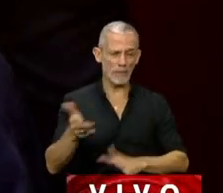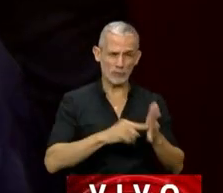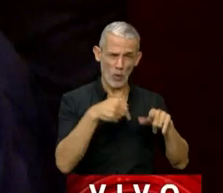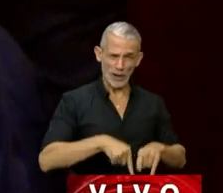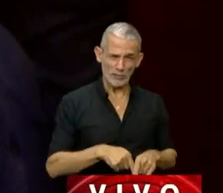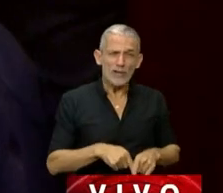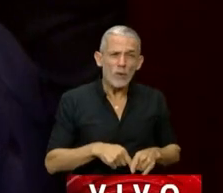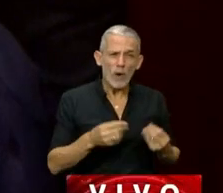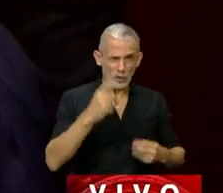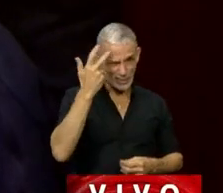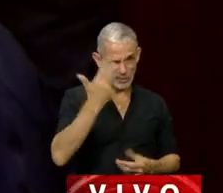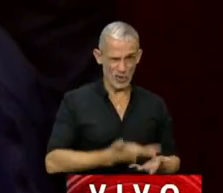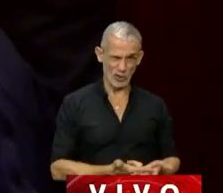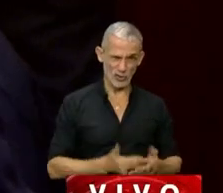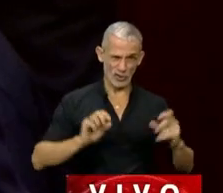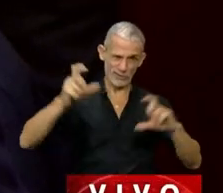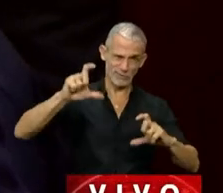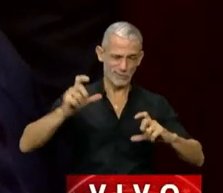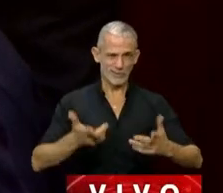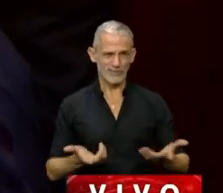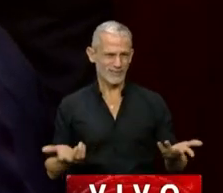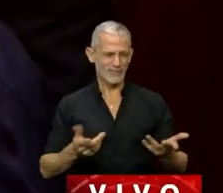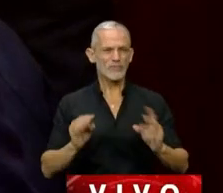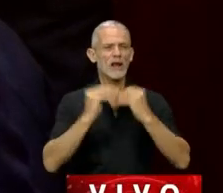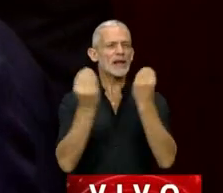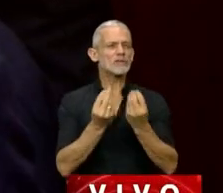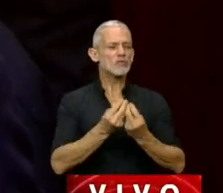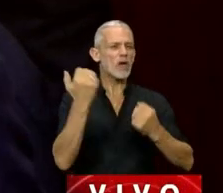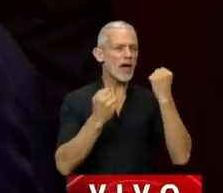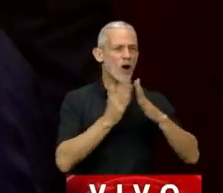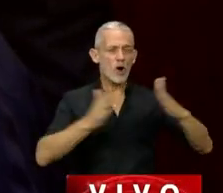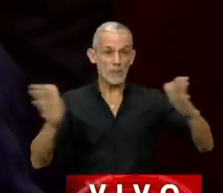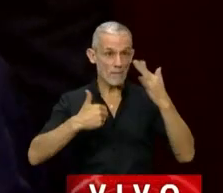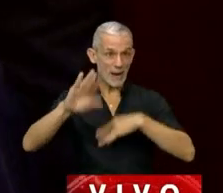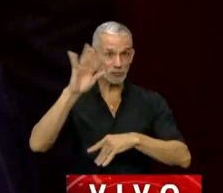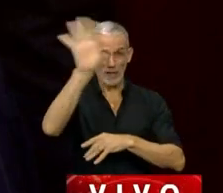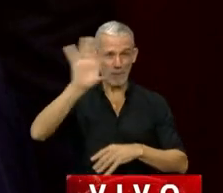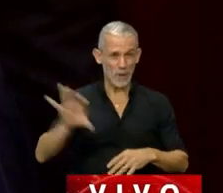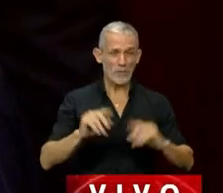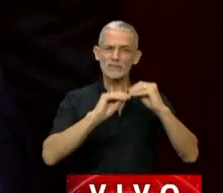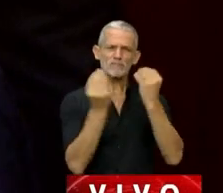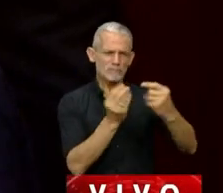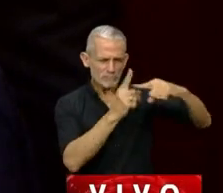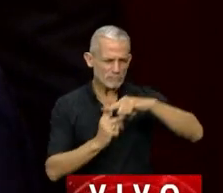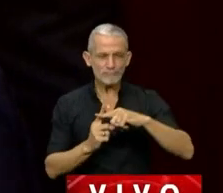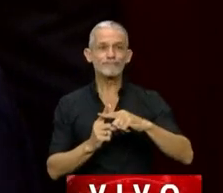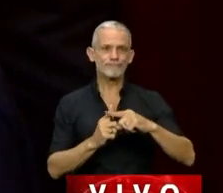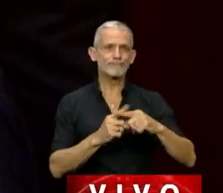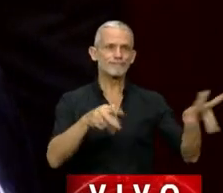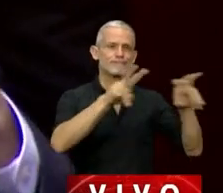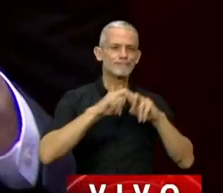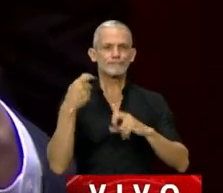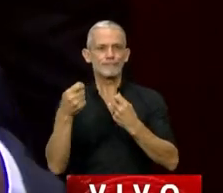y en la Ciudad de Buenos Aires a 18. El resultado económico 2021 de la mayoría de las provincias ha sido